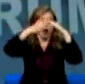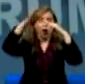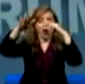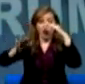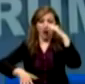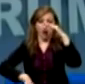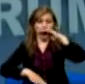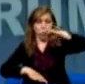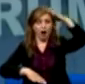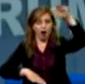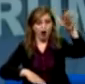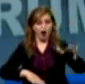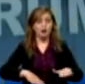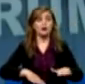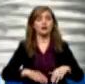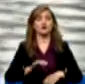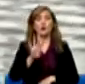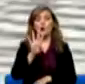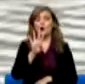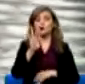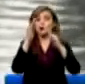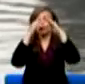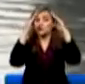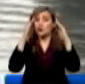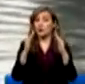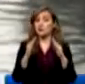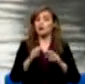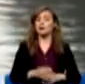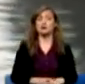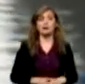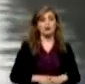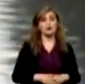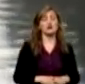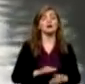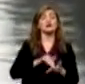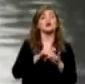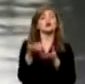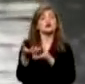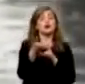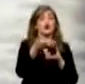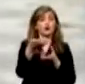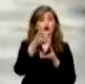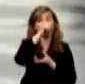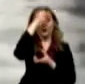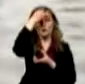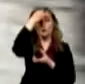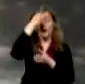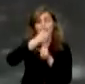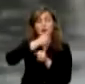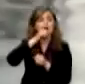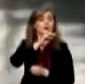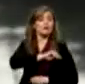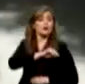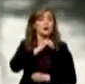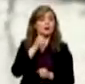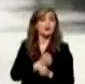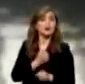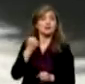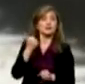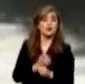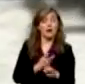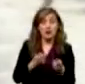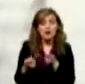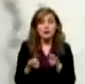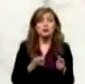les hizo que sus techos vuelen. Miembros del Cuerpo de Bomberos de Rumiñahui y trabajadores municipales laboraron en los sectores donde el